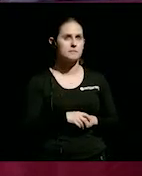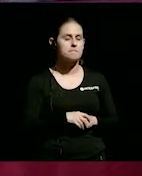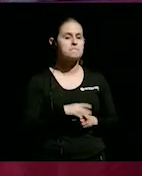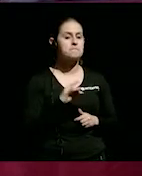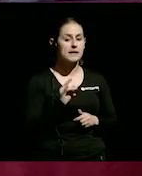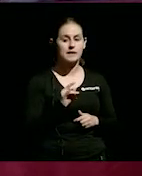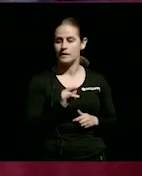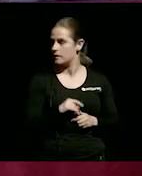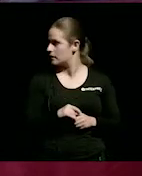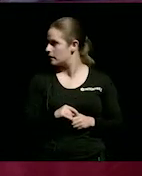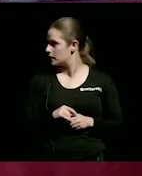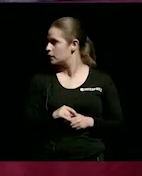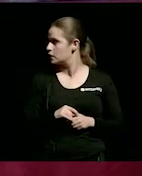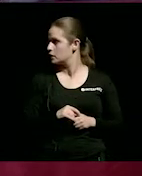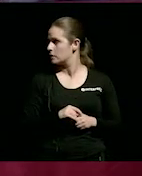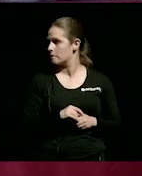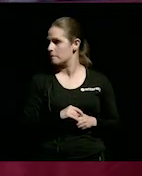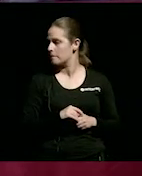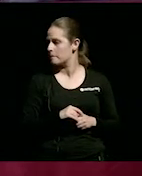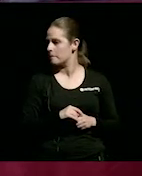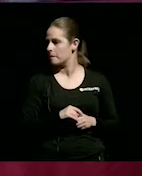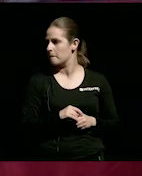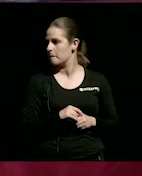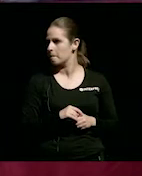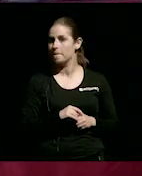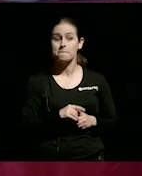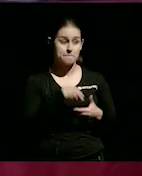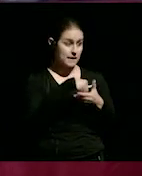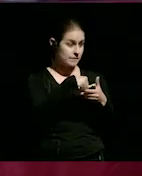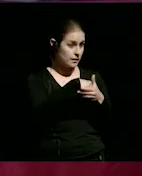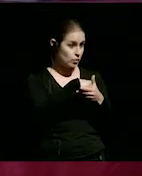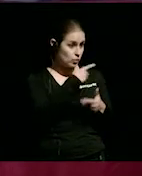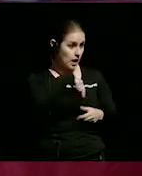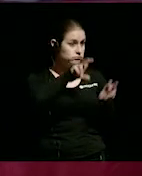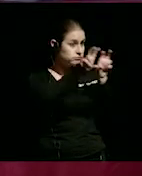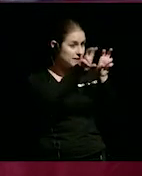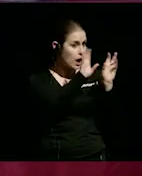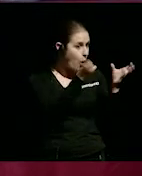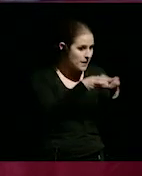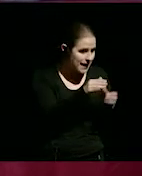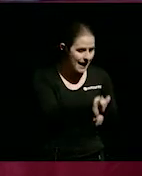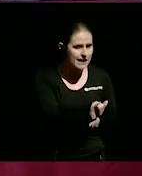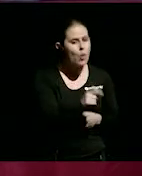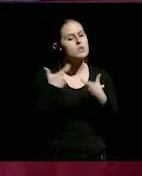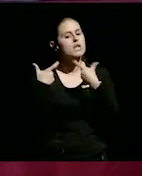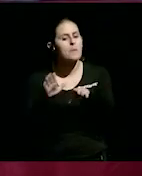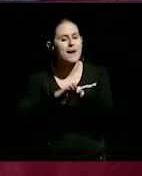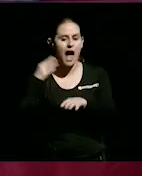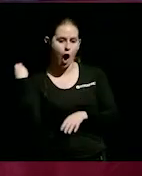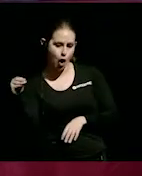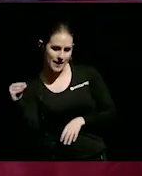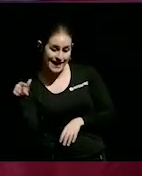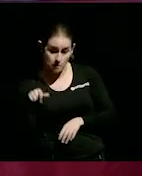Tenemos, por supuesto, tenemos dentro de los años, tenemos un segmento, un sector para los jóvenes que van a los